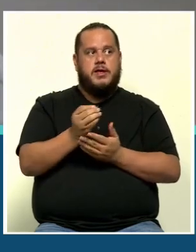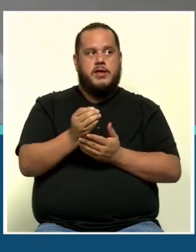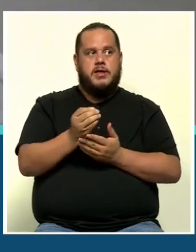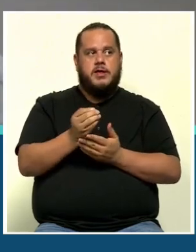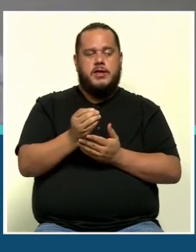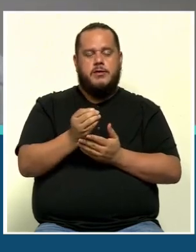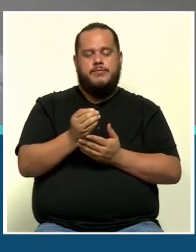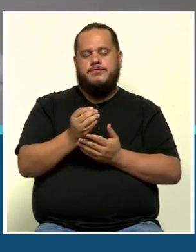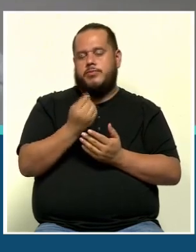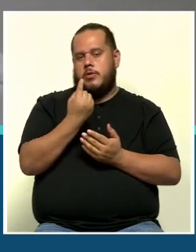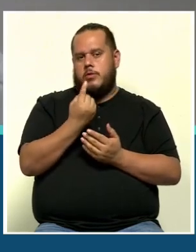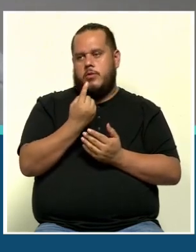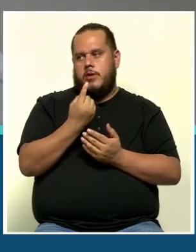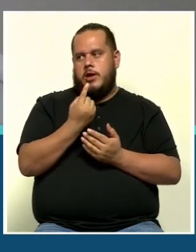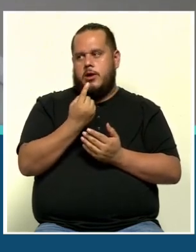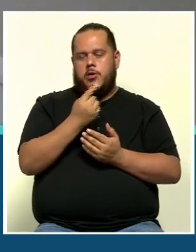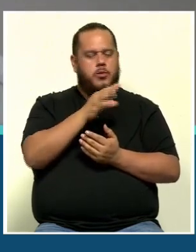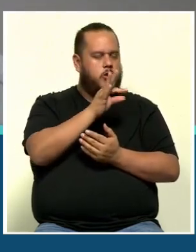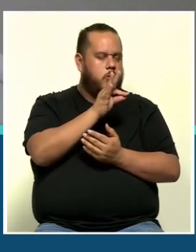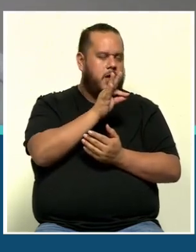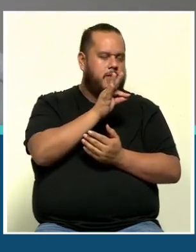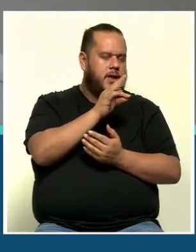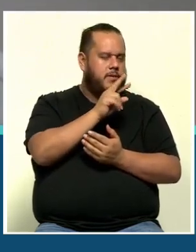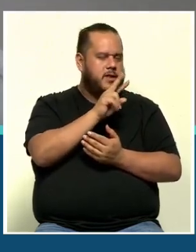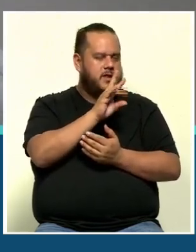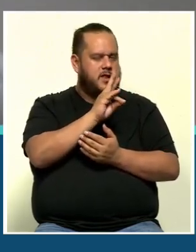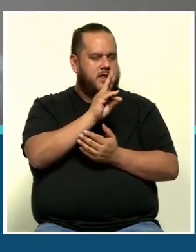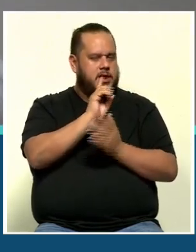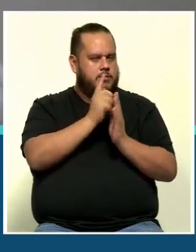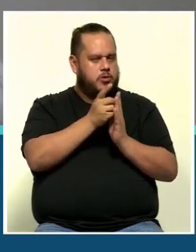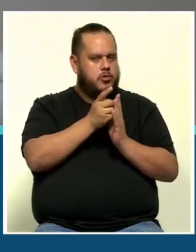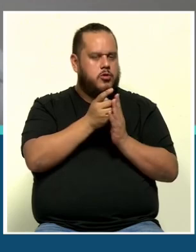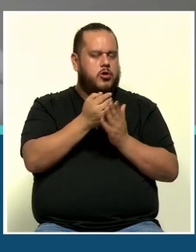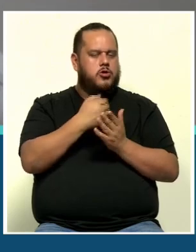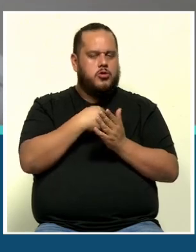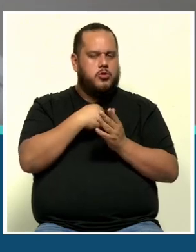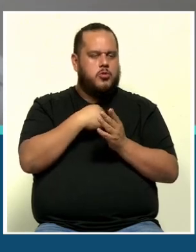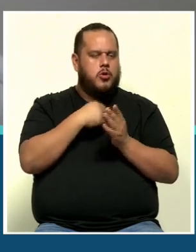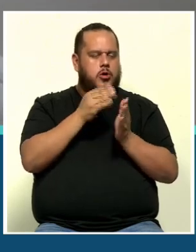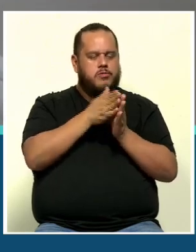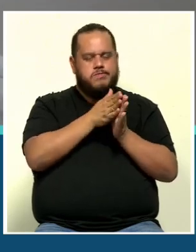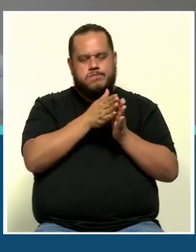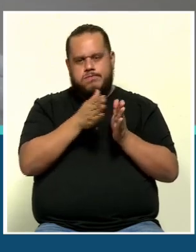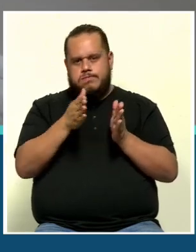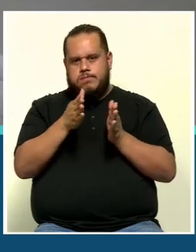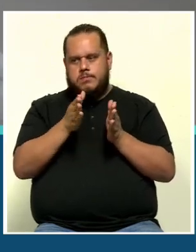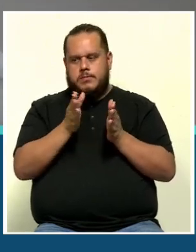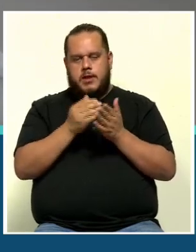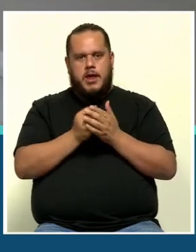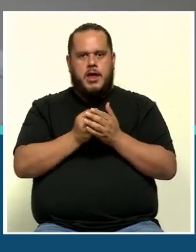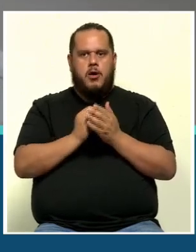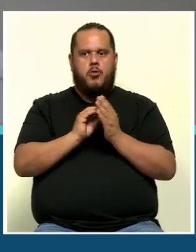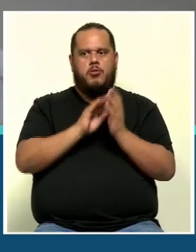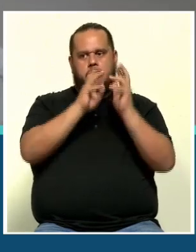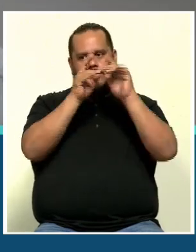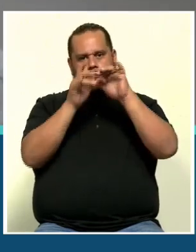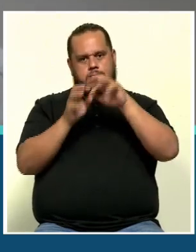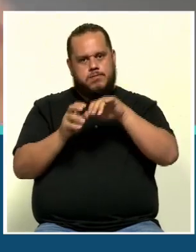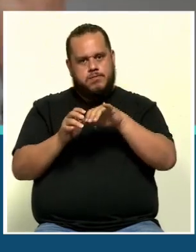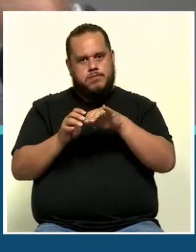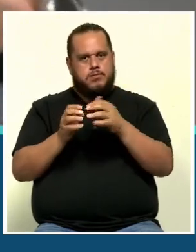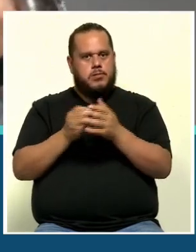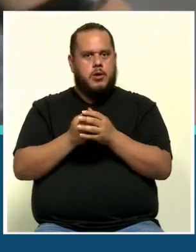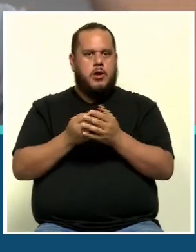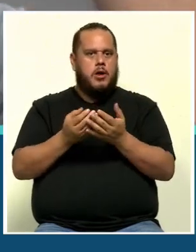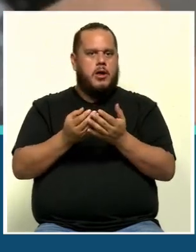fue desde las 9:27 hubo varios pulsos y generó hasta un flujo piroclástico, o sea,